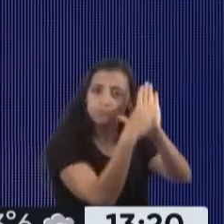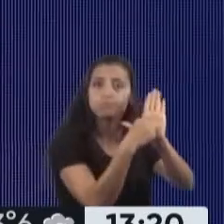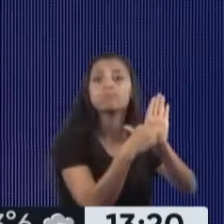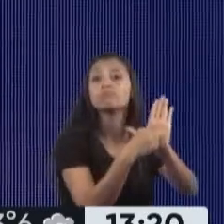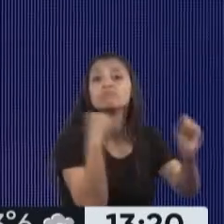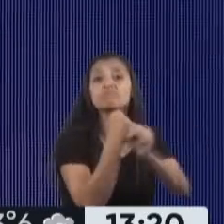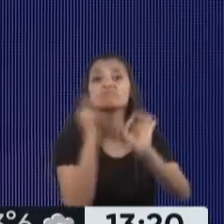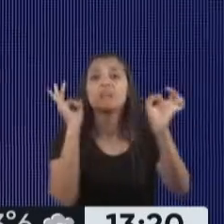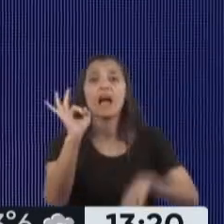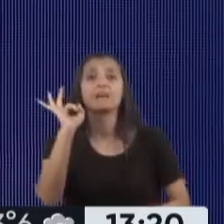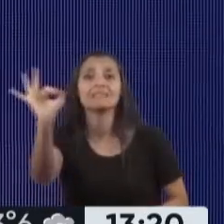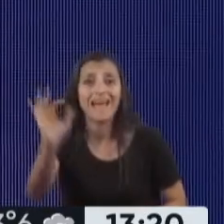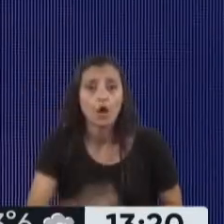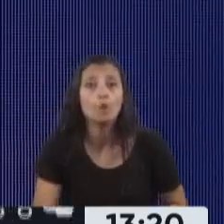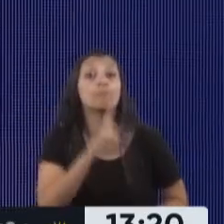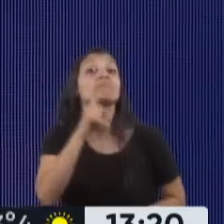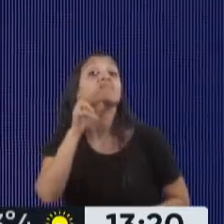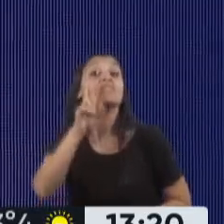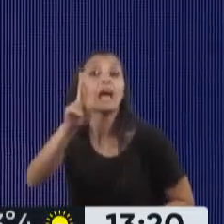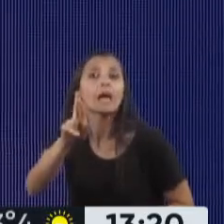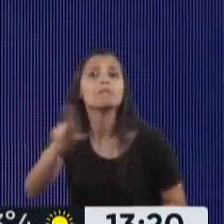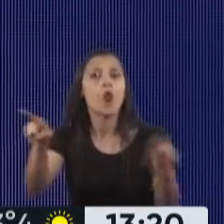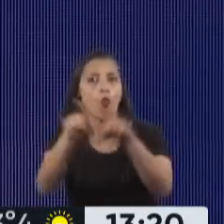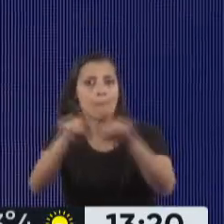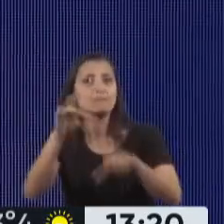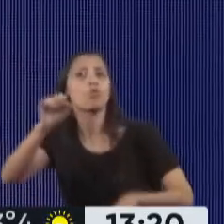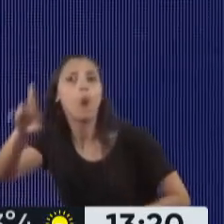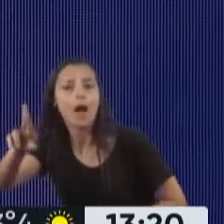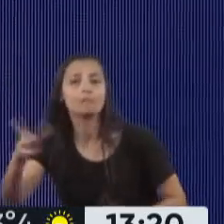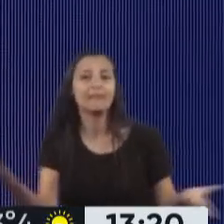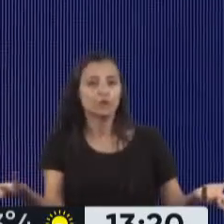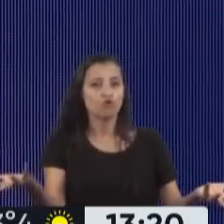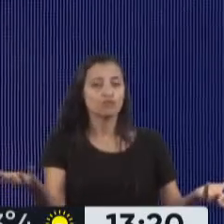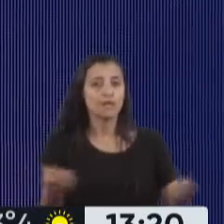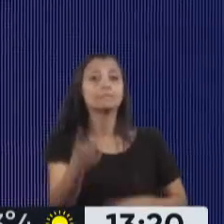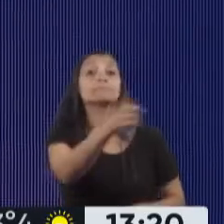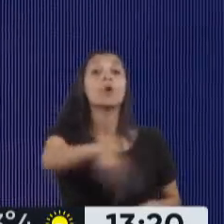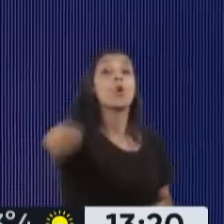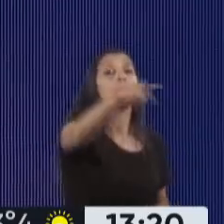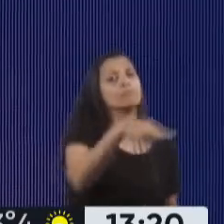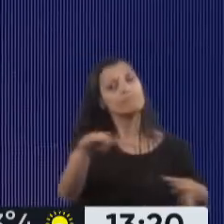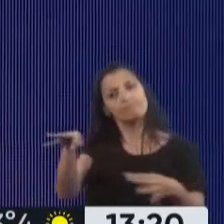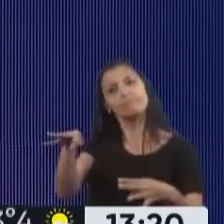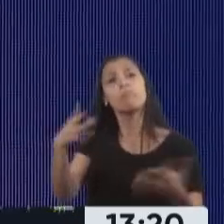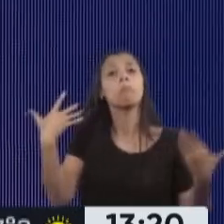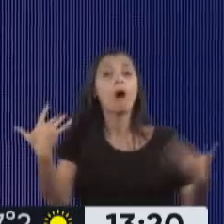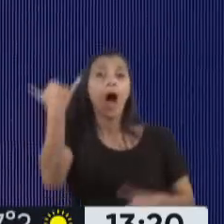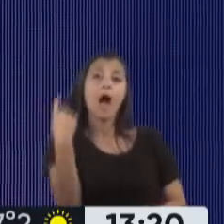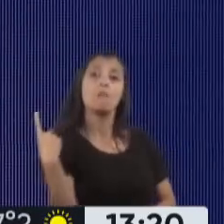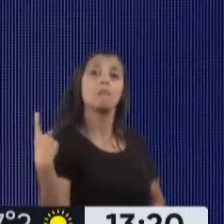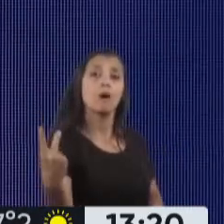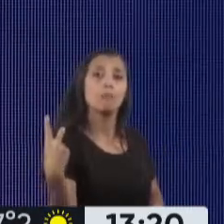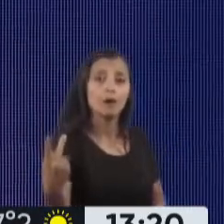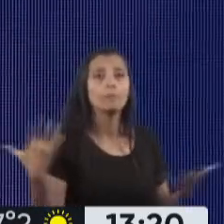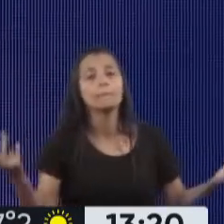sea cero, o sea que la TIR sea igual al WACC, de modo tal que ustedes la pueden reescribir